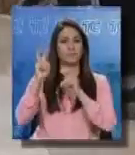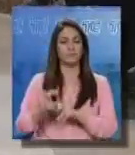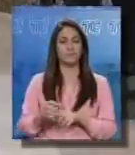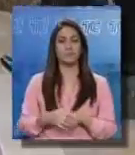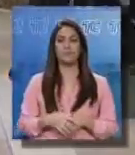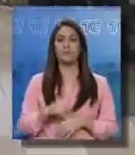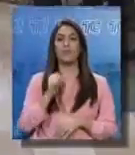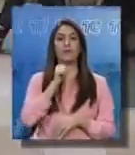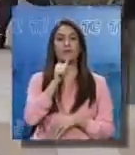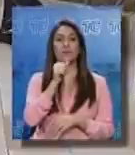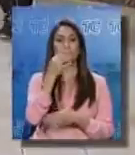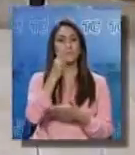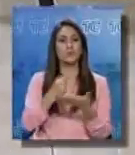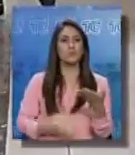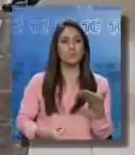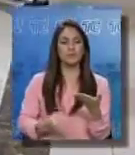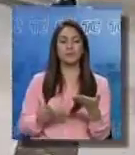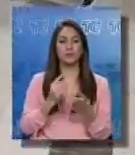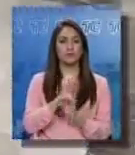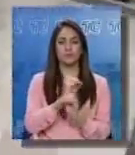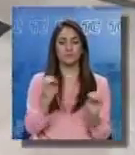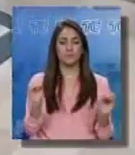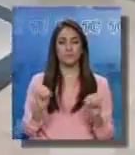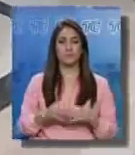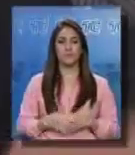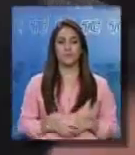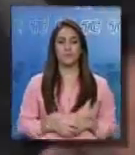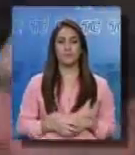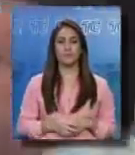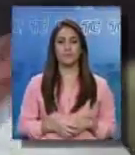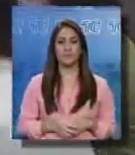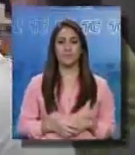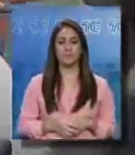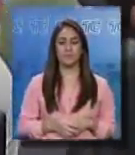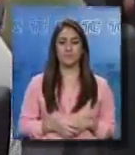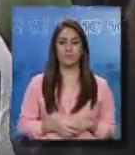existirán reajustes presupuestarios en estas carteras de Estado. Cristian Hidalgo, TC Televisión.